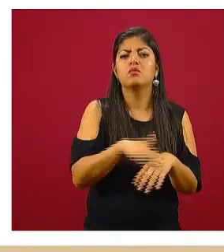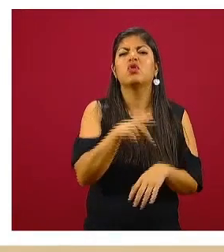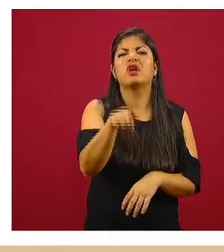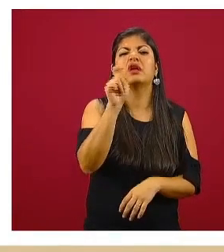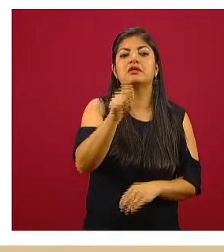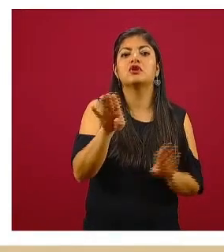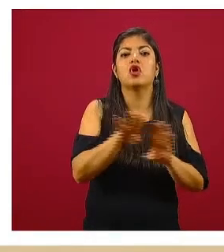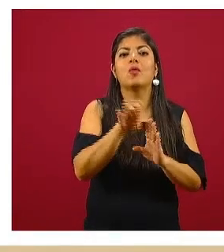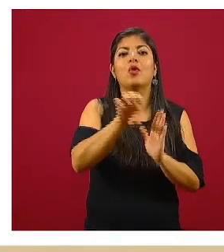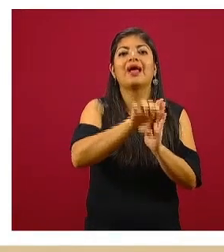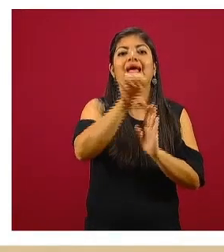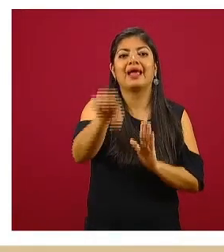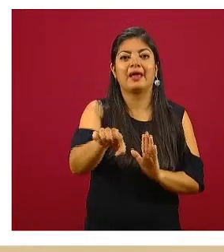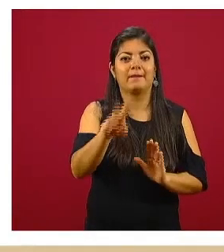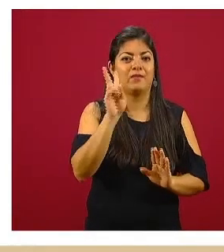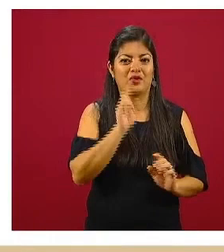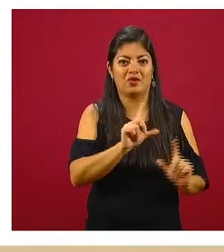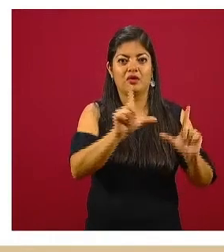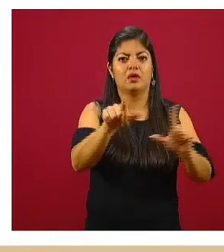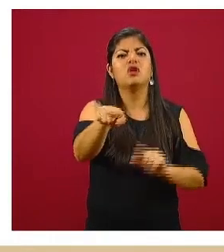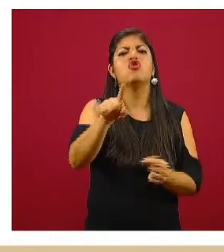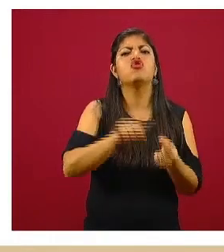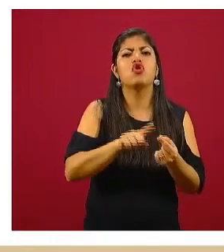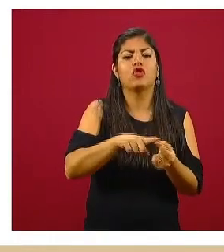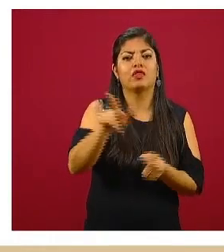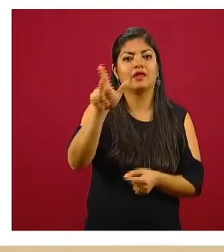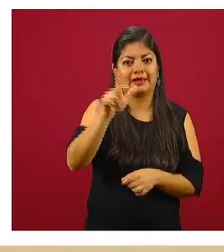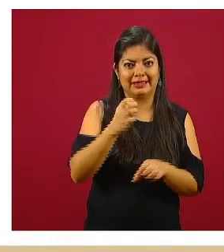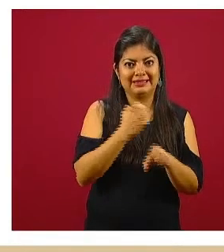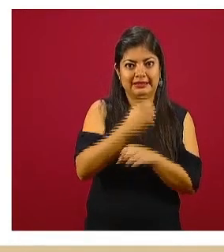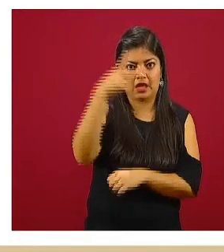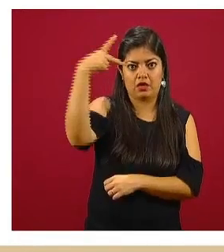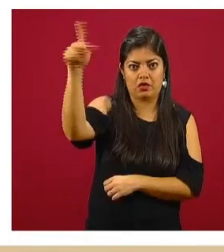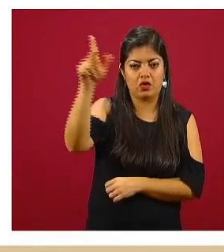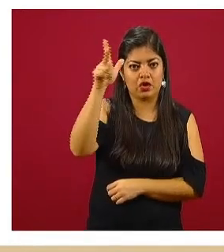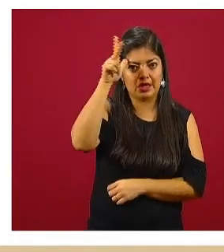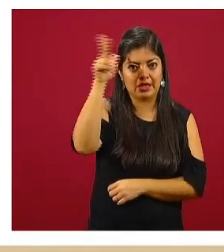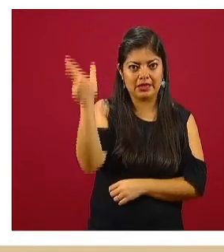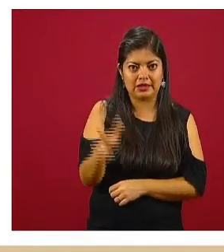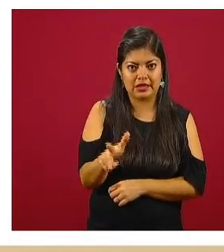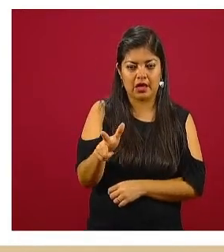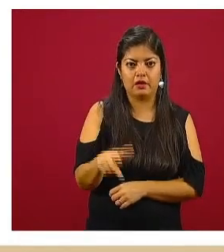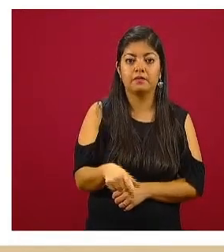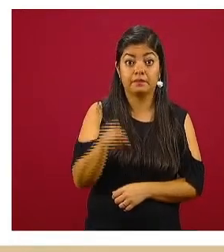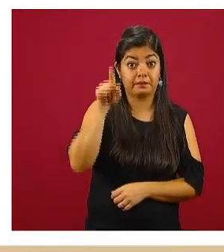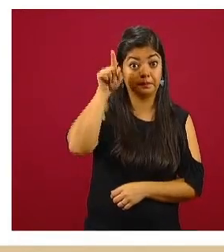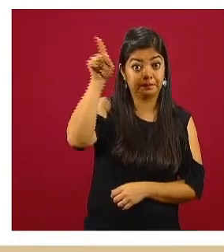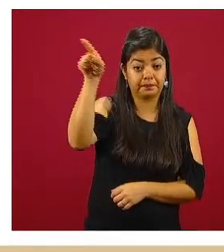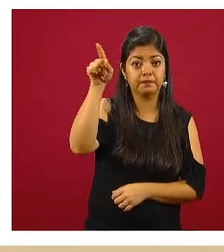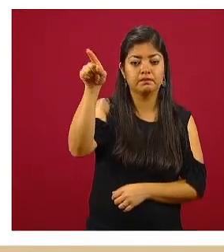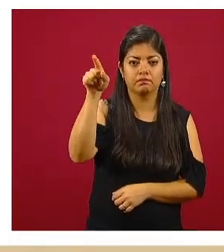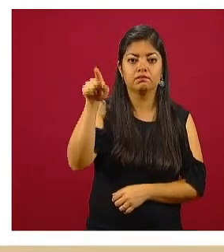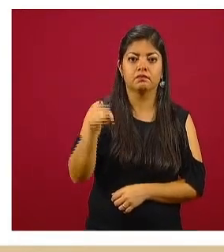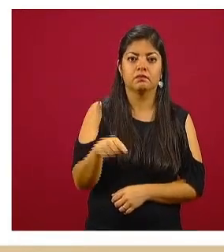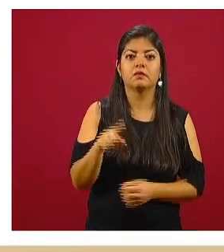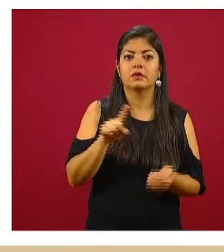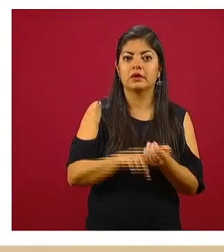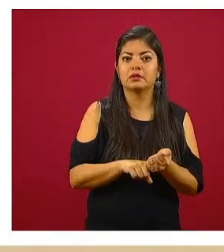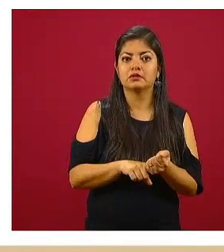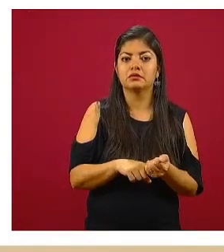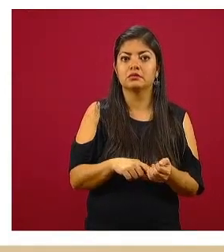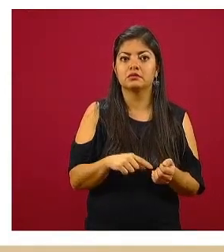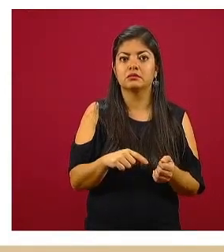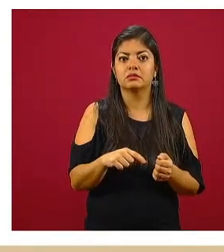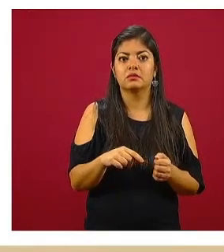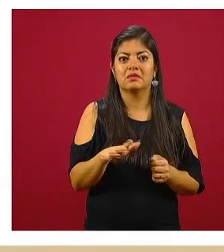ejemplo virtuoso. Esta la hemos tomado de Hidalgo. En el estado de Hidalgo hubo un momento en donde la movilidad